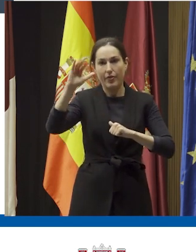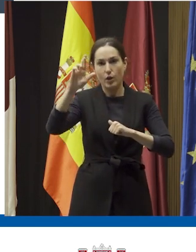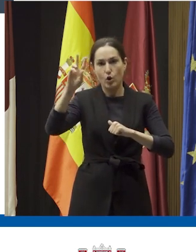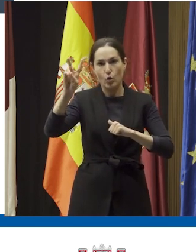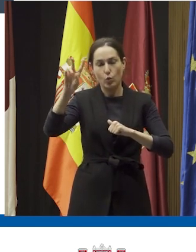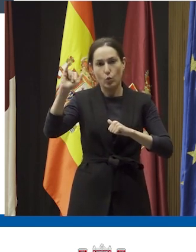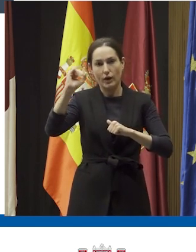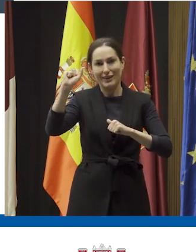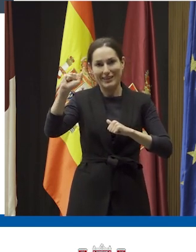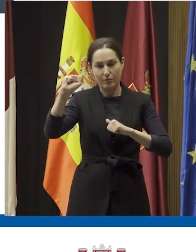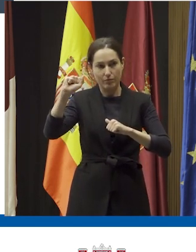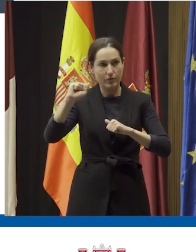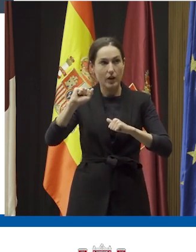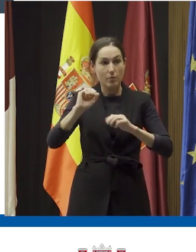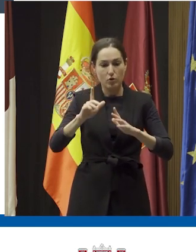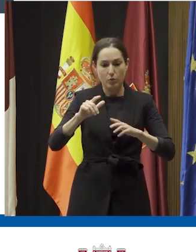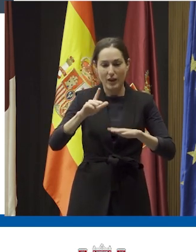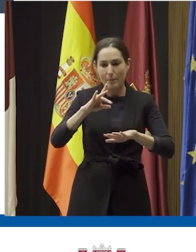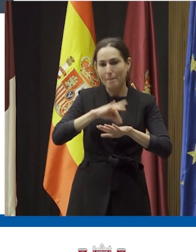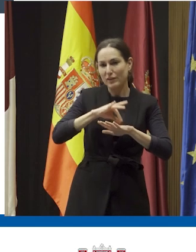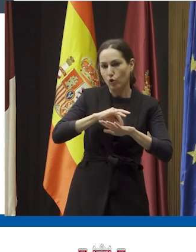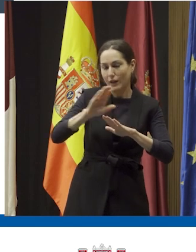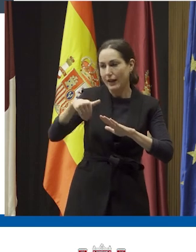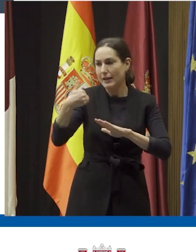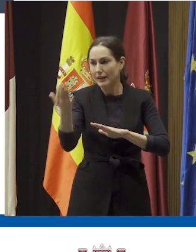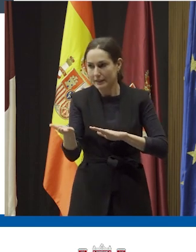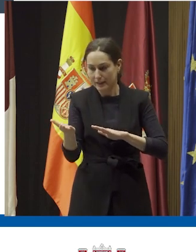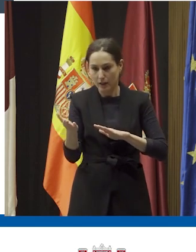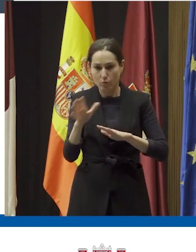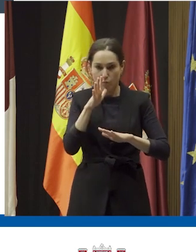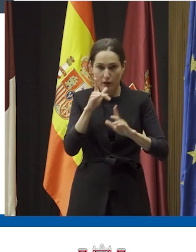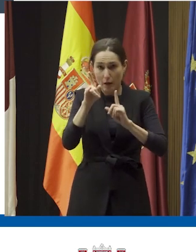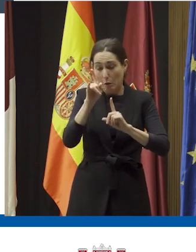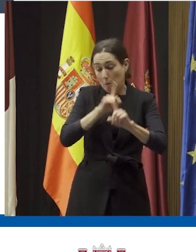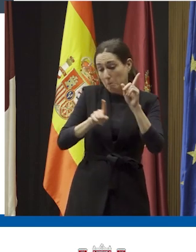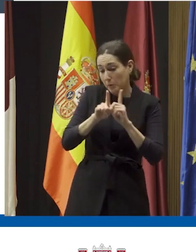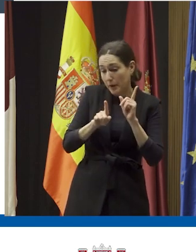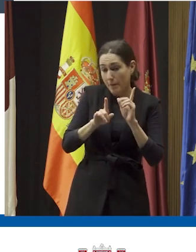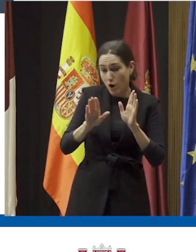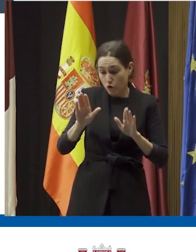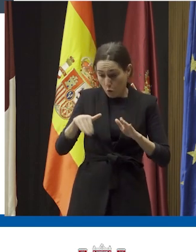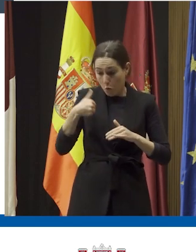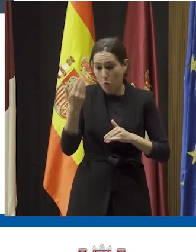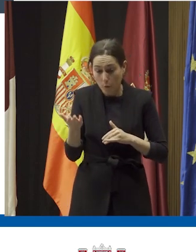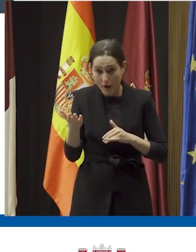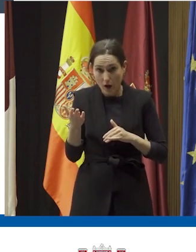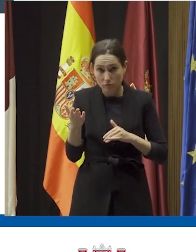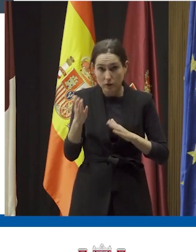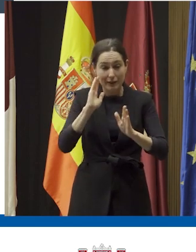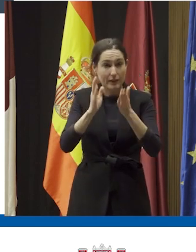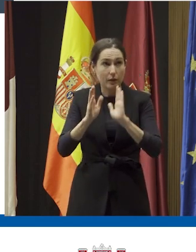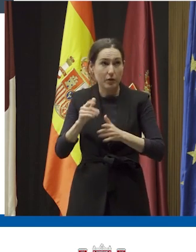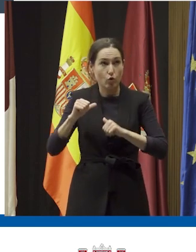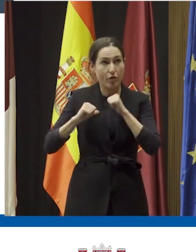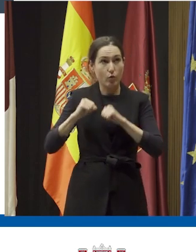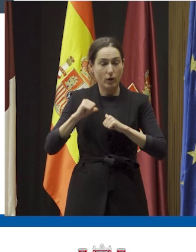durante un tiempo, patología externa. Y los pequeños problemas superficiales podían ser tratados por medio de cirugía. Los